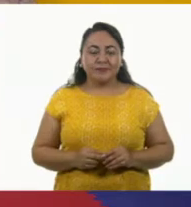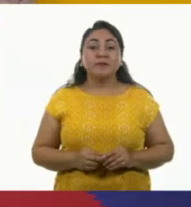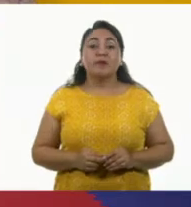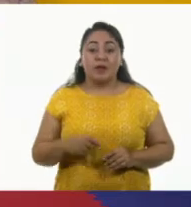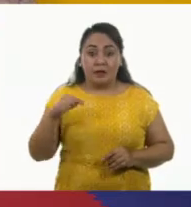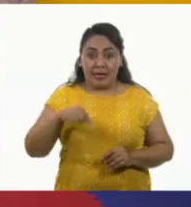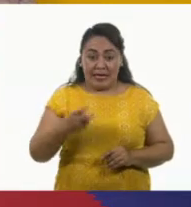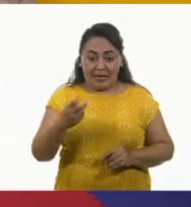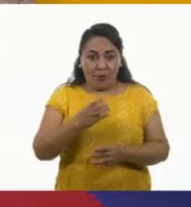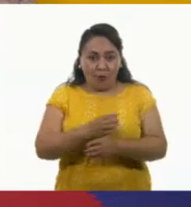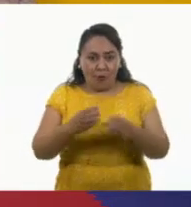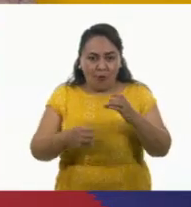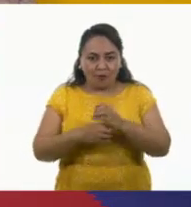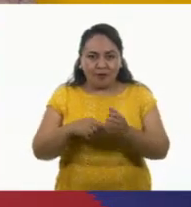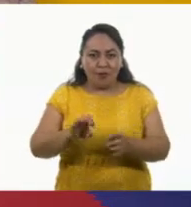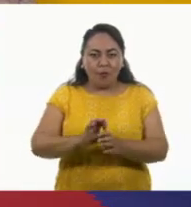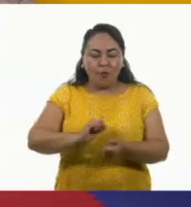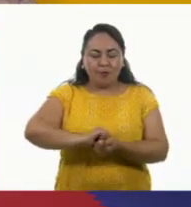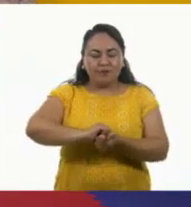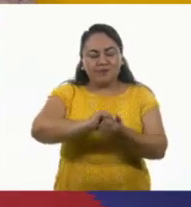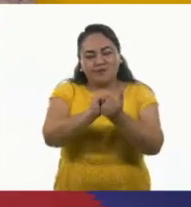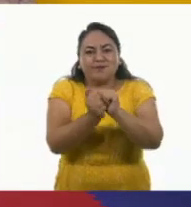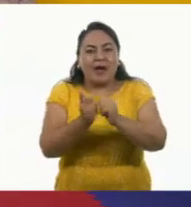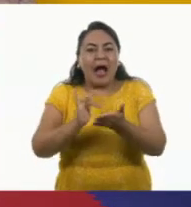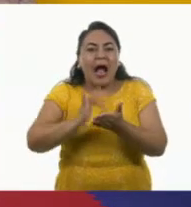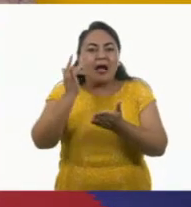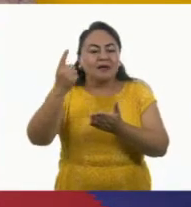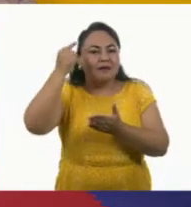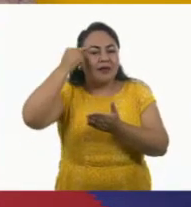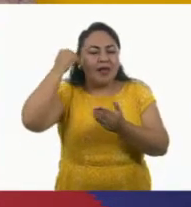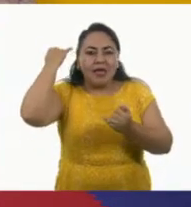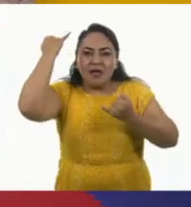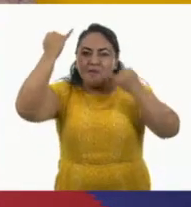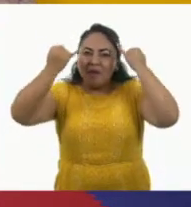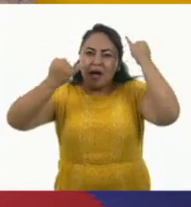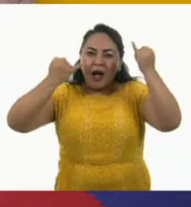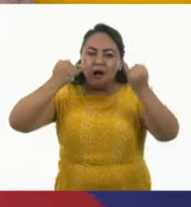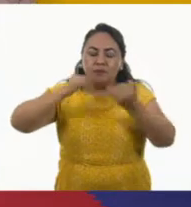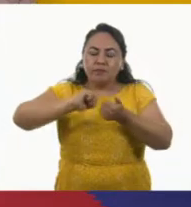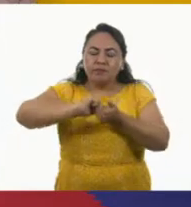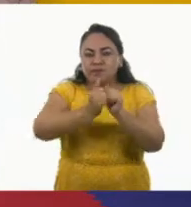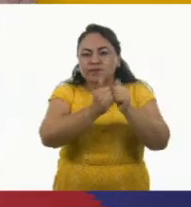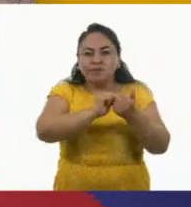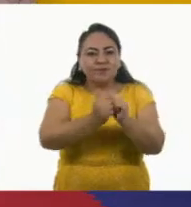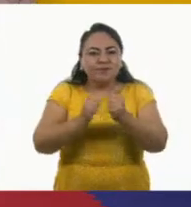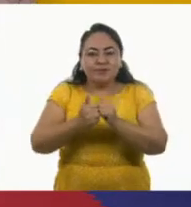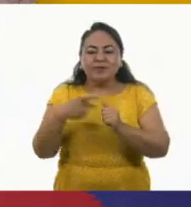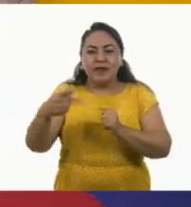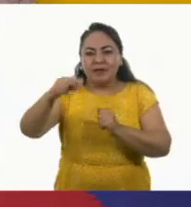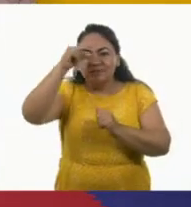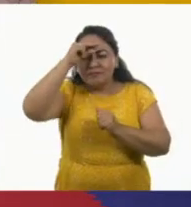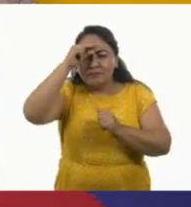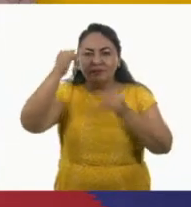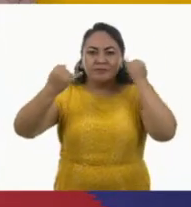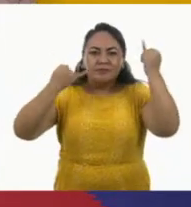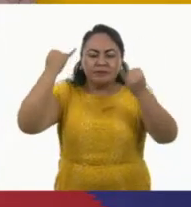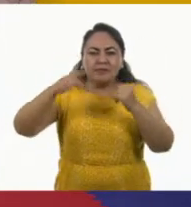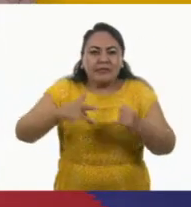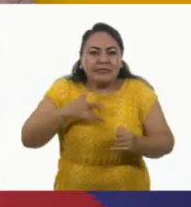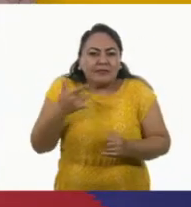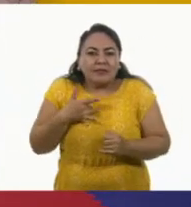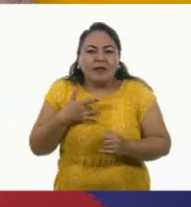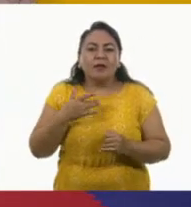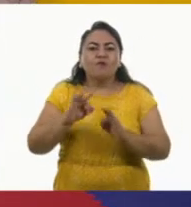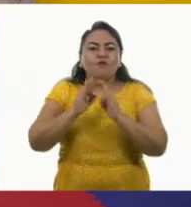Cuando esos objetos se transforman gracias a la imaginación infantil, toda su inteligencia, creatividad, sensibilidad y